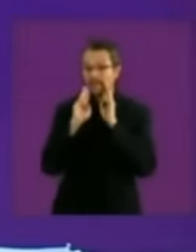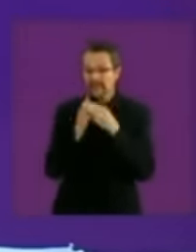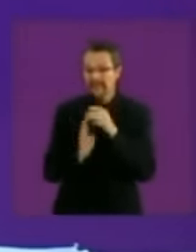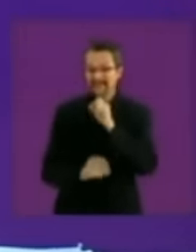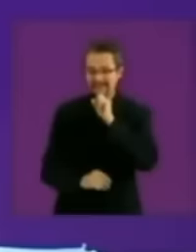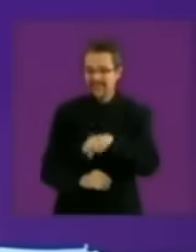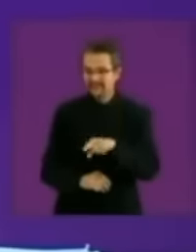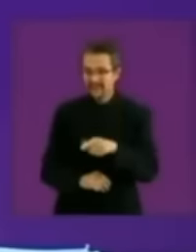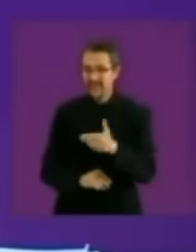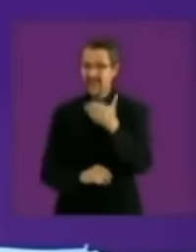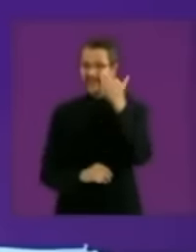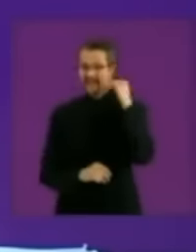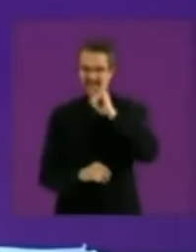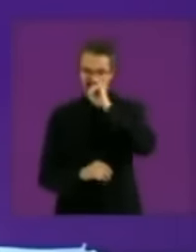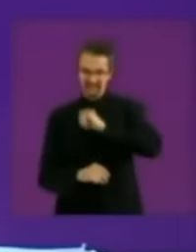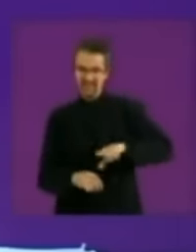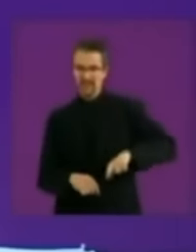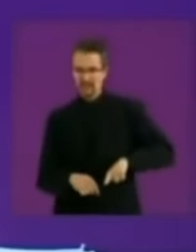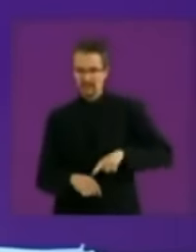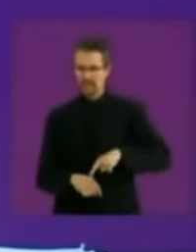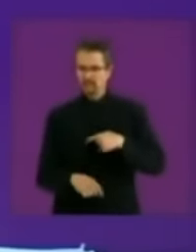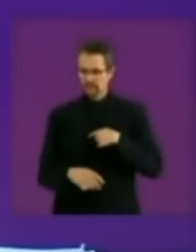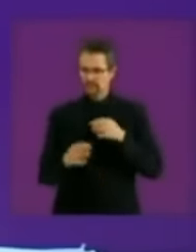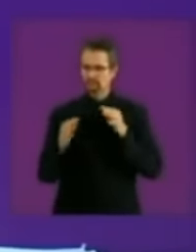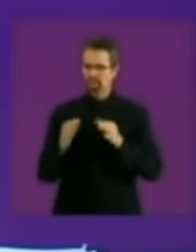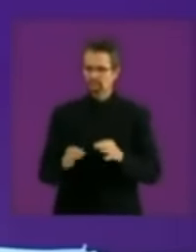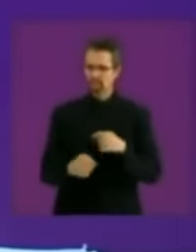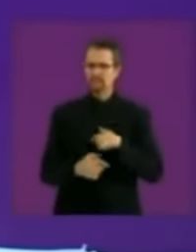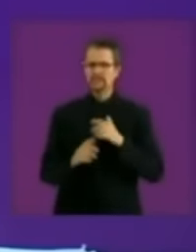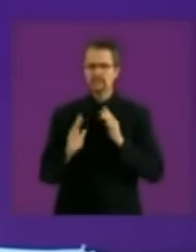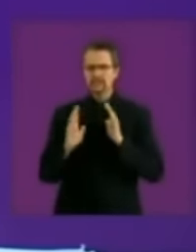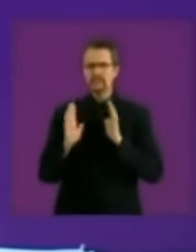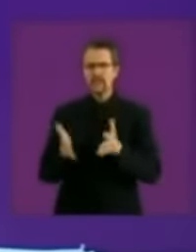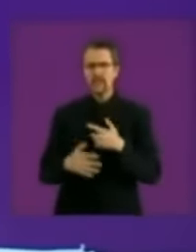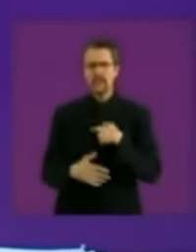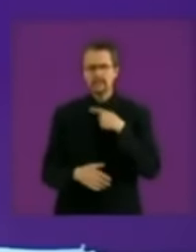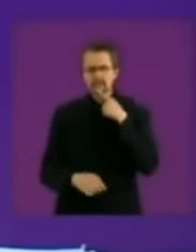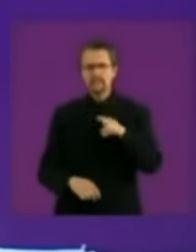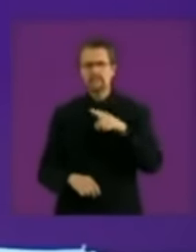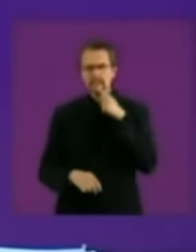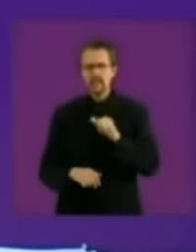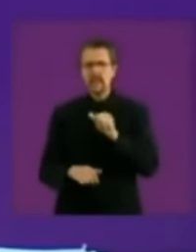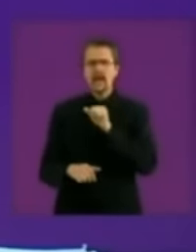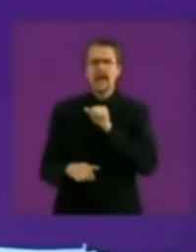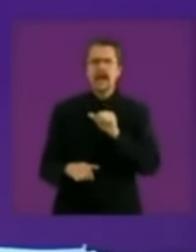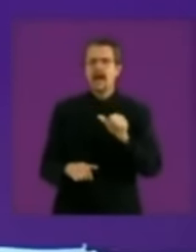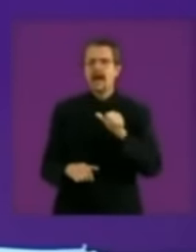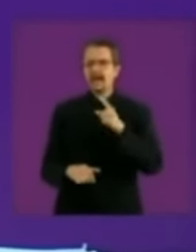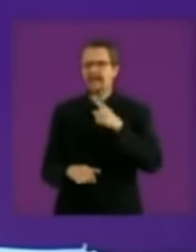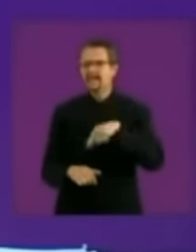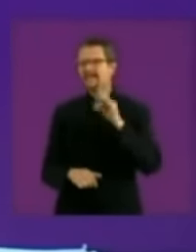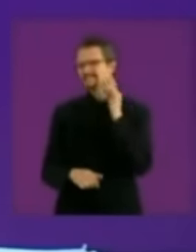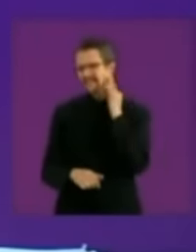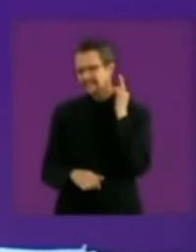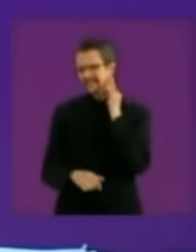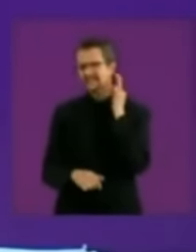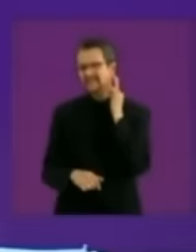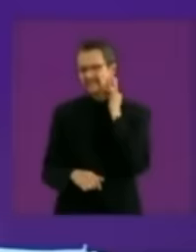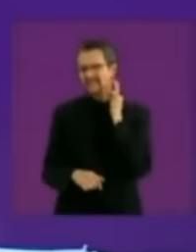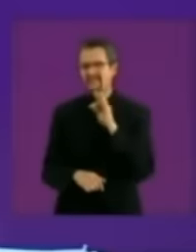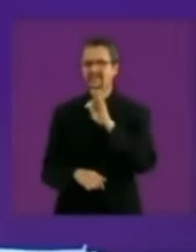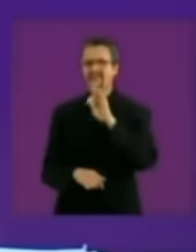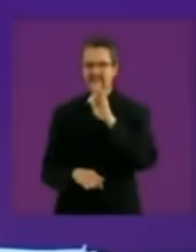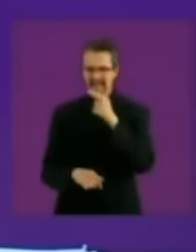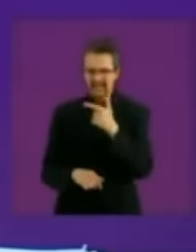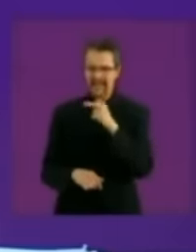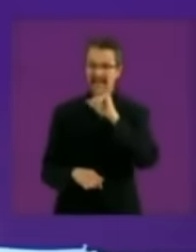las gracias al cuerpo diplomático de Ecuador, de la Embajada de México en Ecuador, que regresan después de la